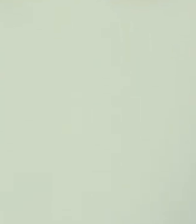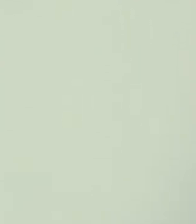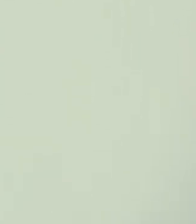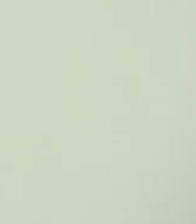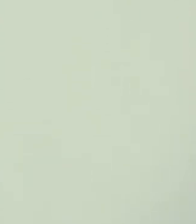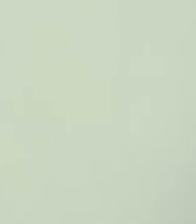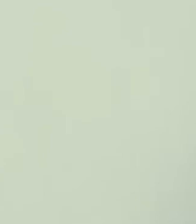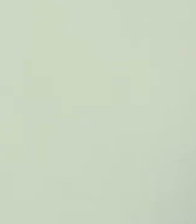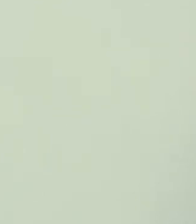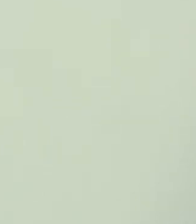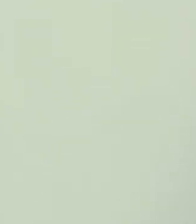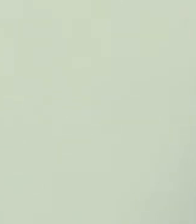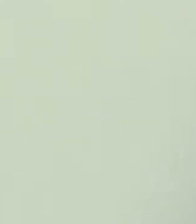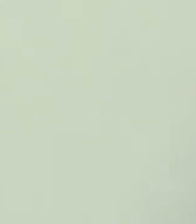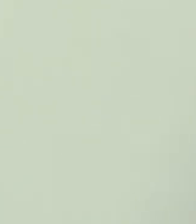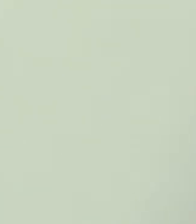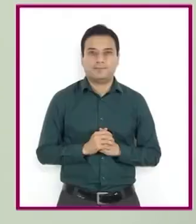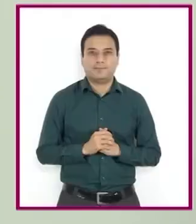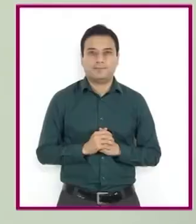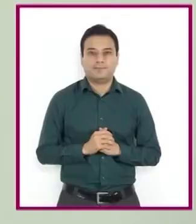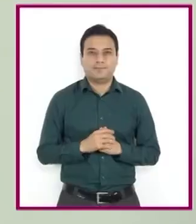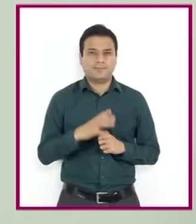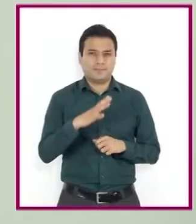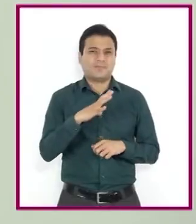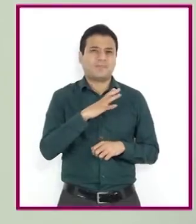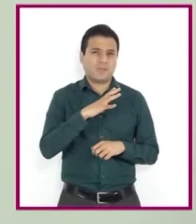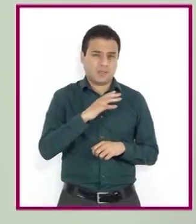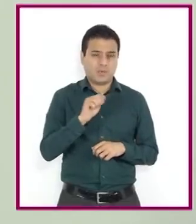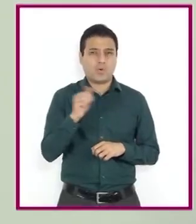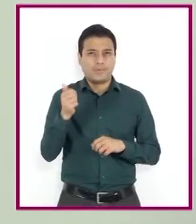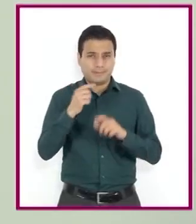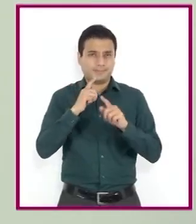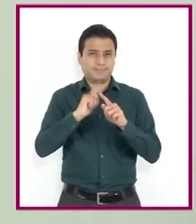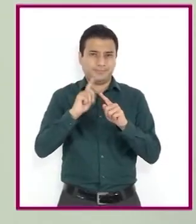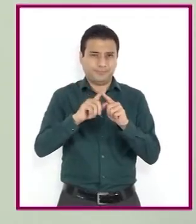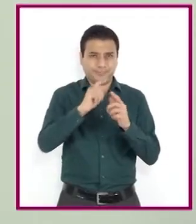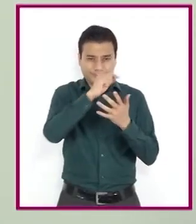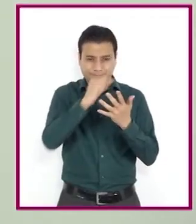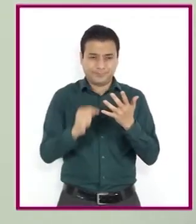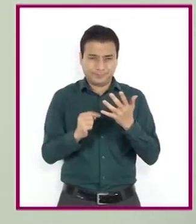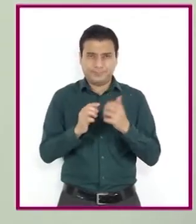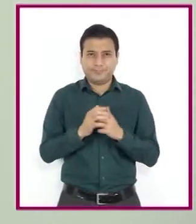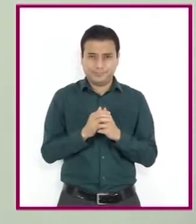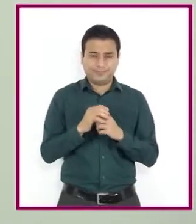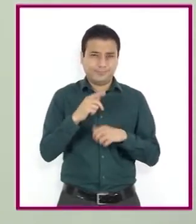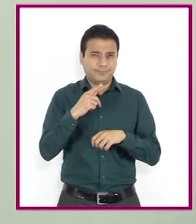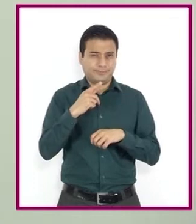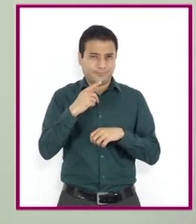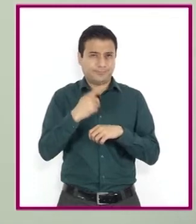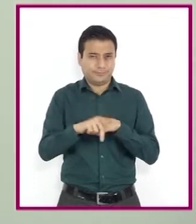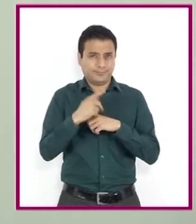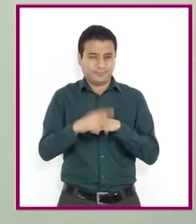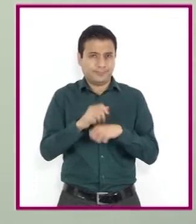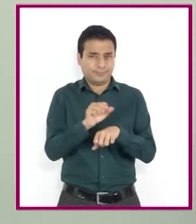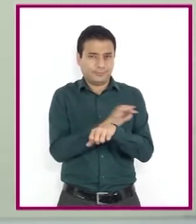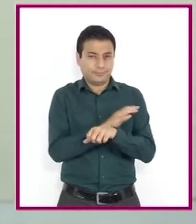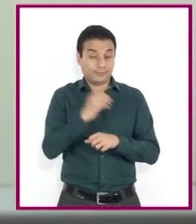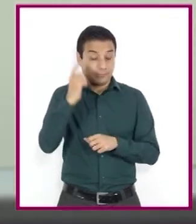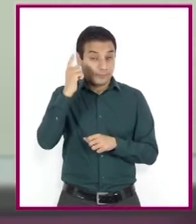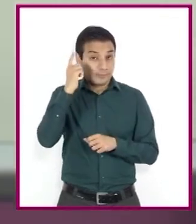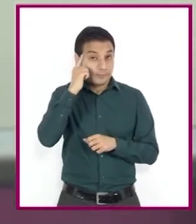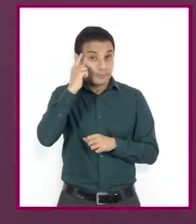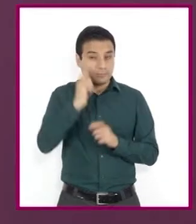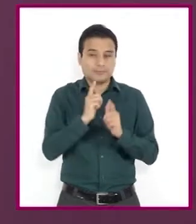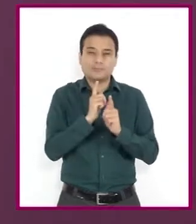Gracias, maestra. Existen otras sustancias que perjudican al estado de ánimo, provoca que las funciones cerebrales sean mucho